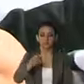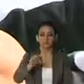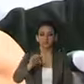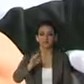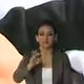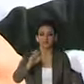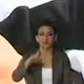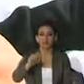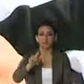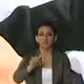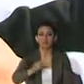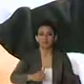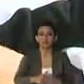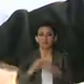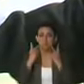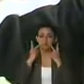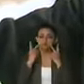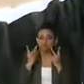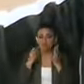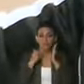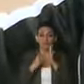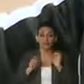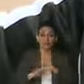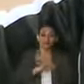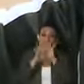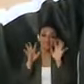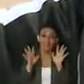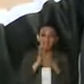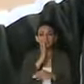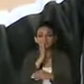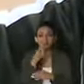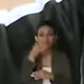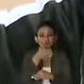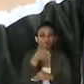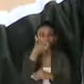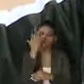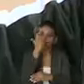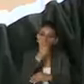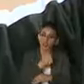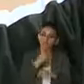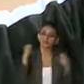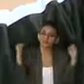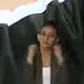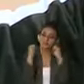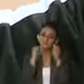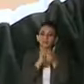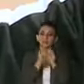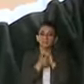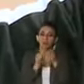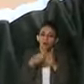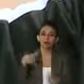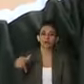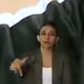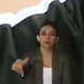Gran tristeza al ver que una mañana que veníamos como siempre a hacer nuestros ejercicios o nuestras